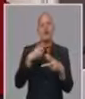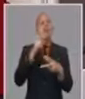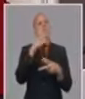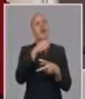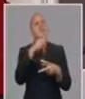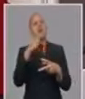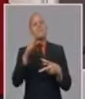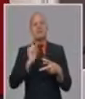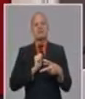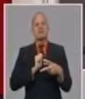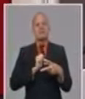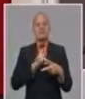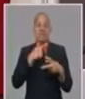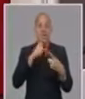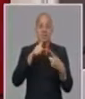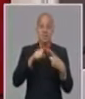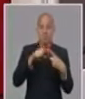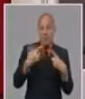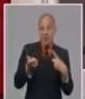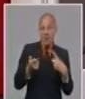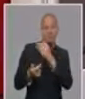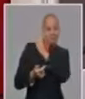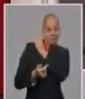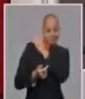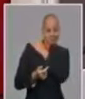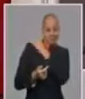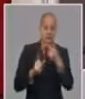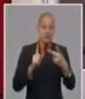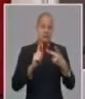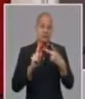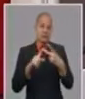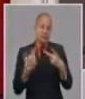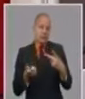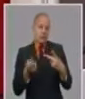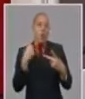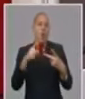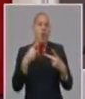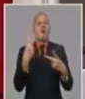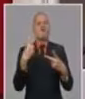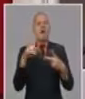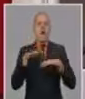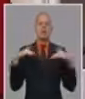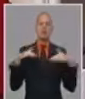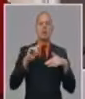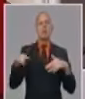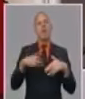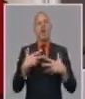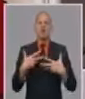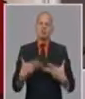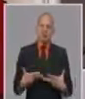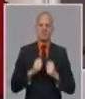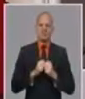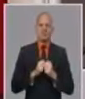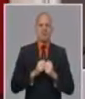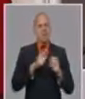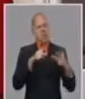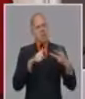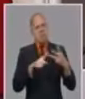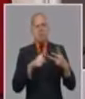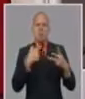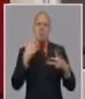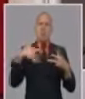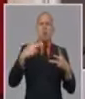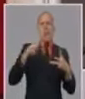un segundo o tercer nivel que se han hecho. Ya después se reparten las consultas de nefrología, es decir, para los temas